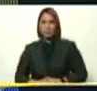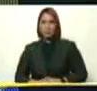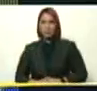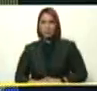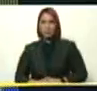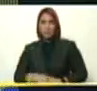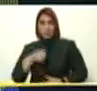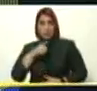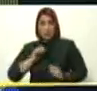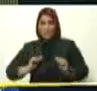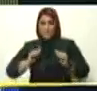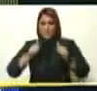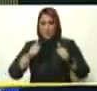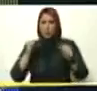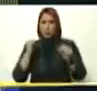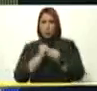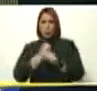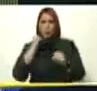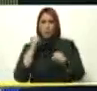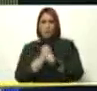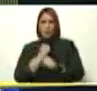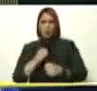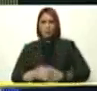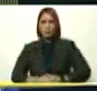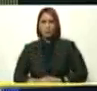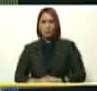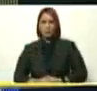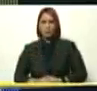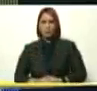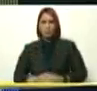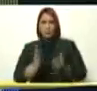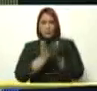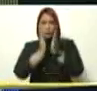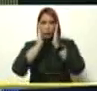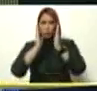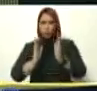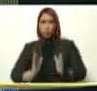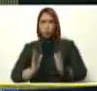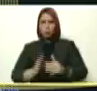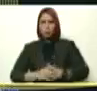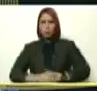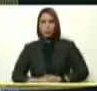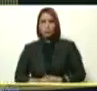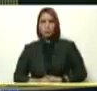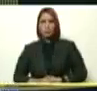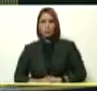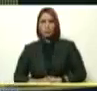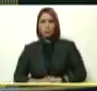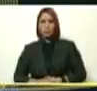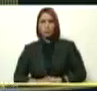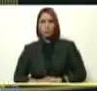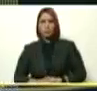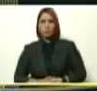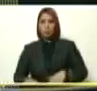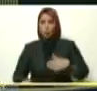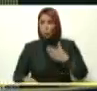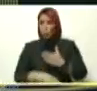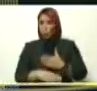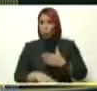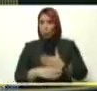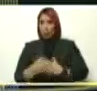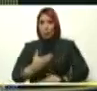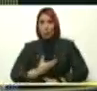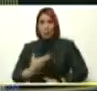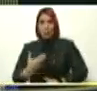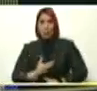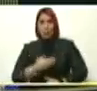Ahí empezó su trabajo. Una escuela fue la alcaldía de Barcelona para